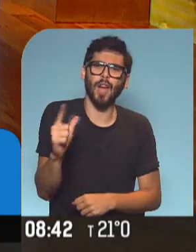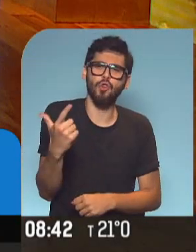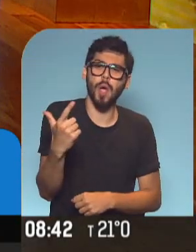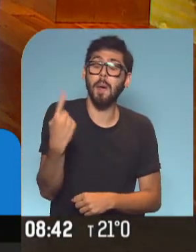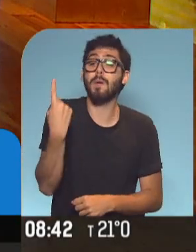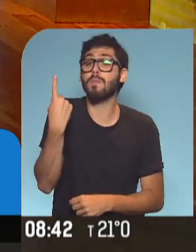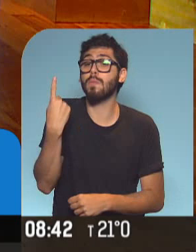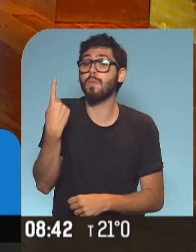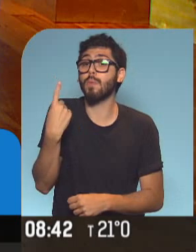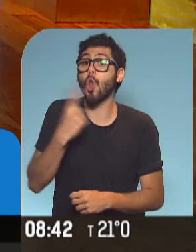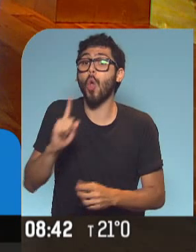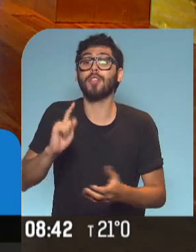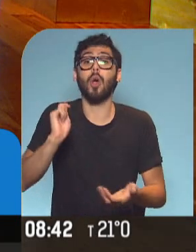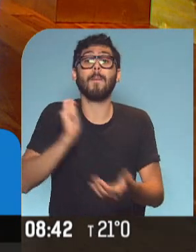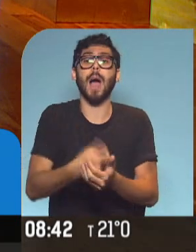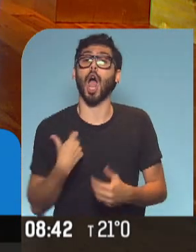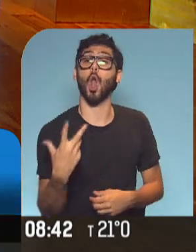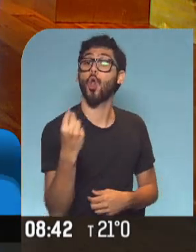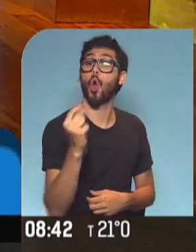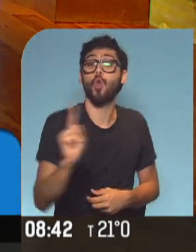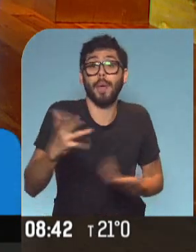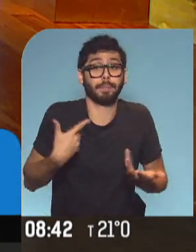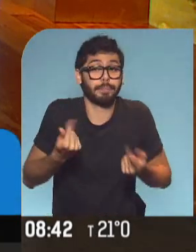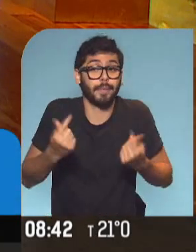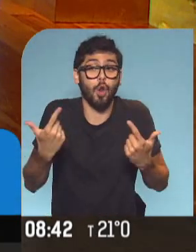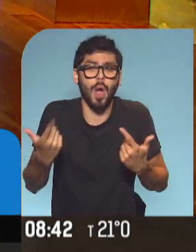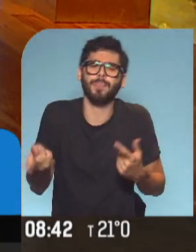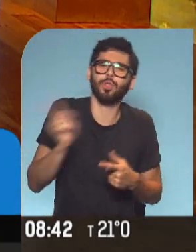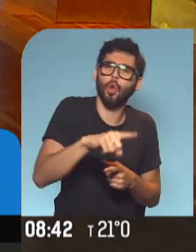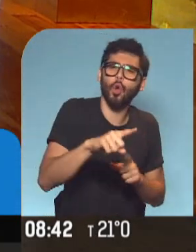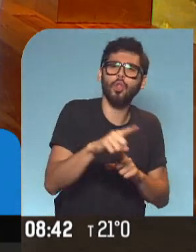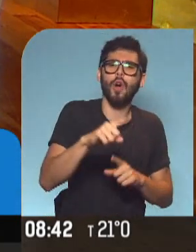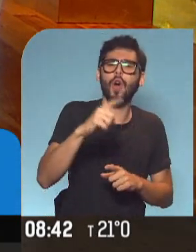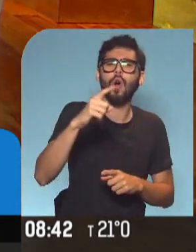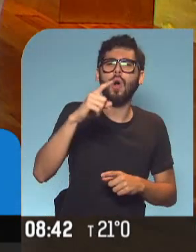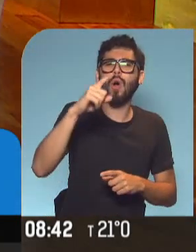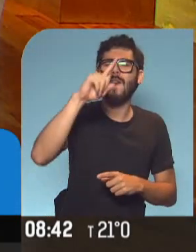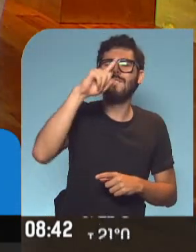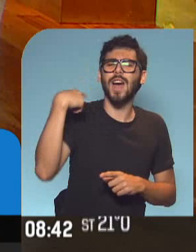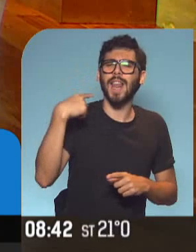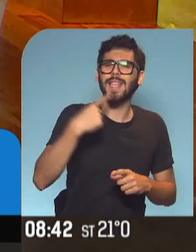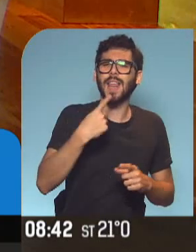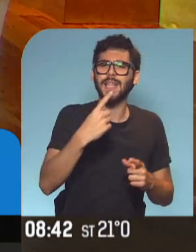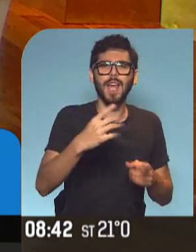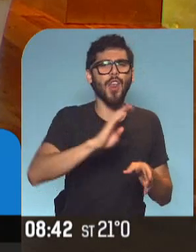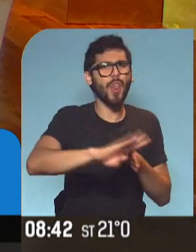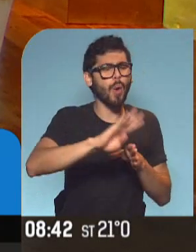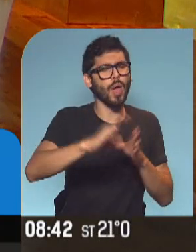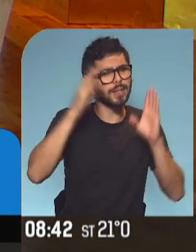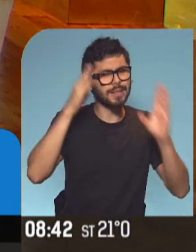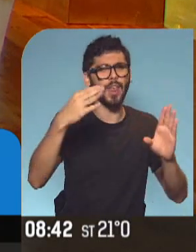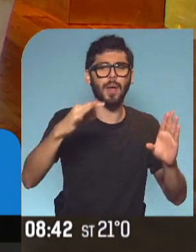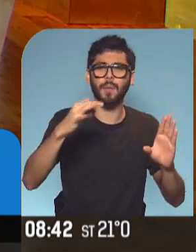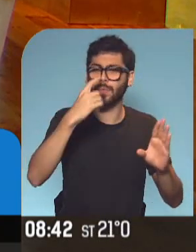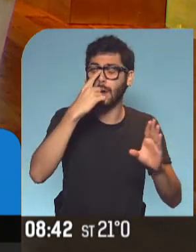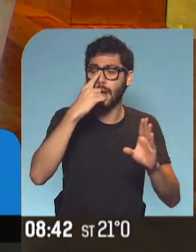se vaya a pagar y alberto fernández hablando de honrar la deuda como analizan como hombre cercano alberto fernández y dejamos al legislador por tenido de